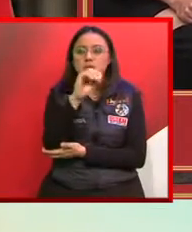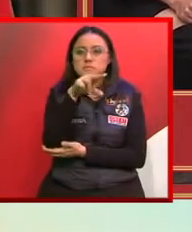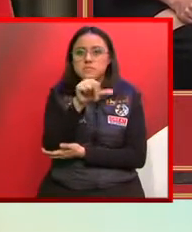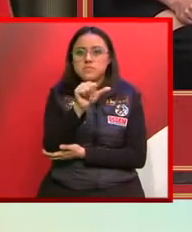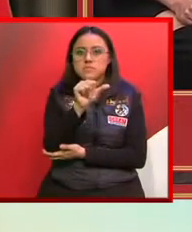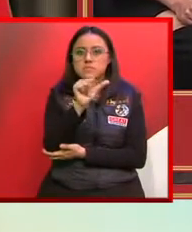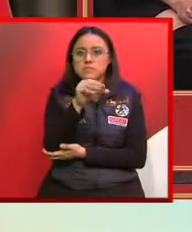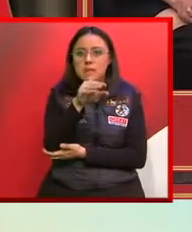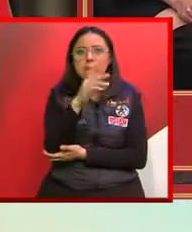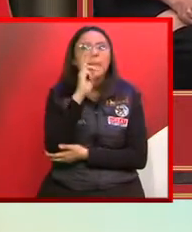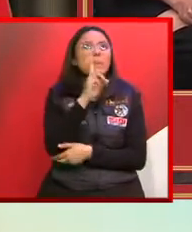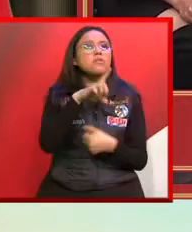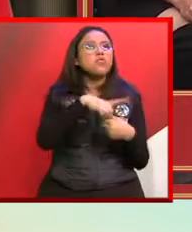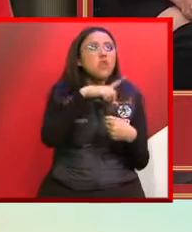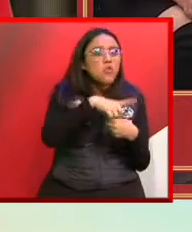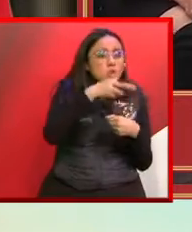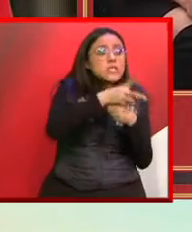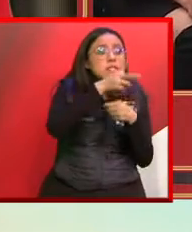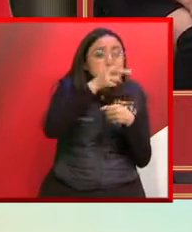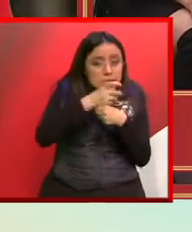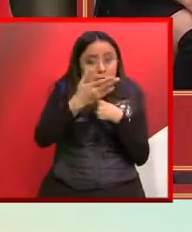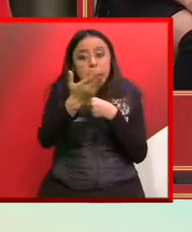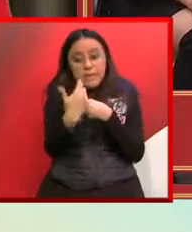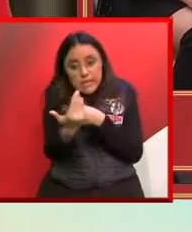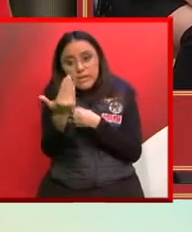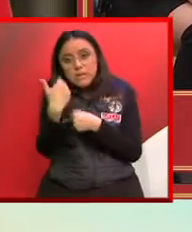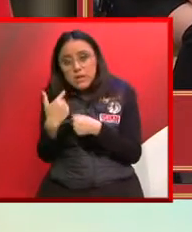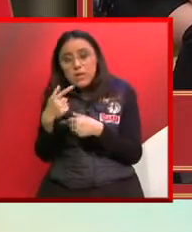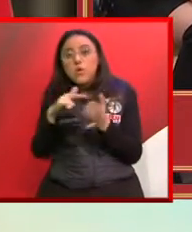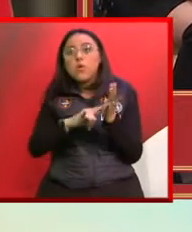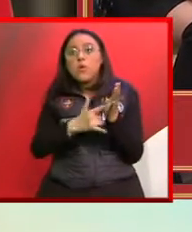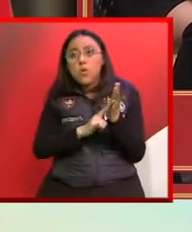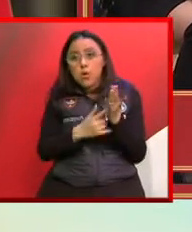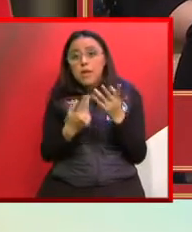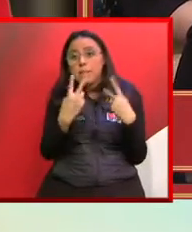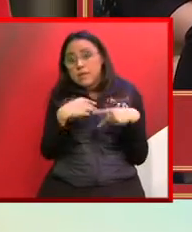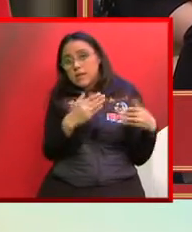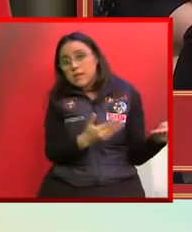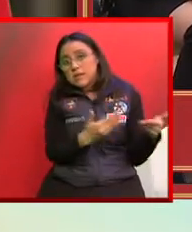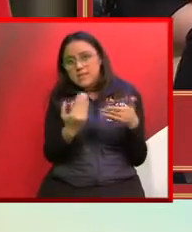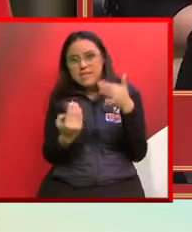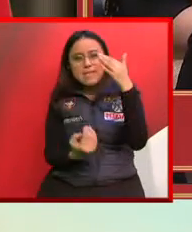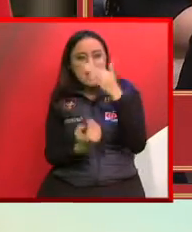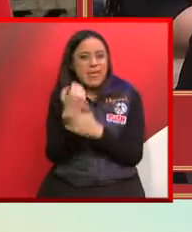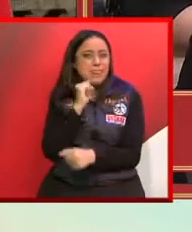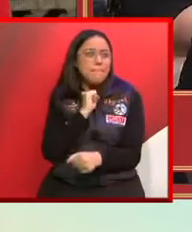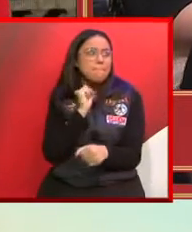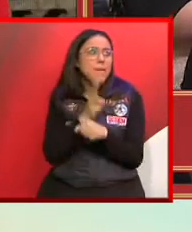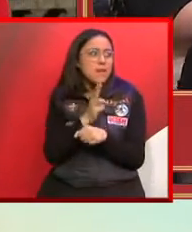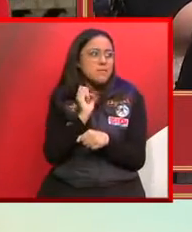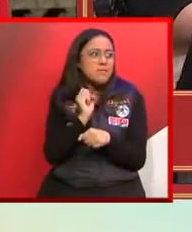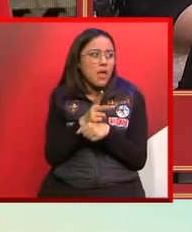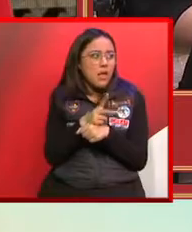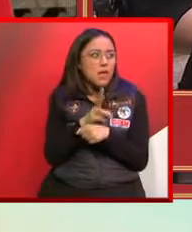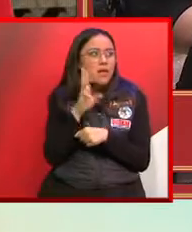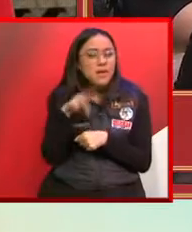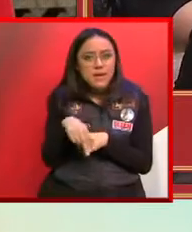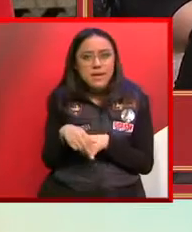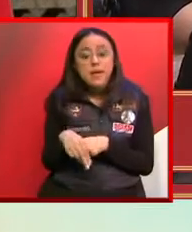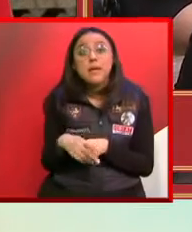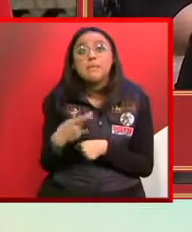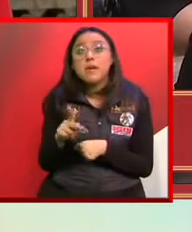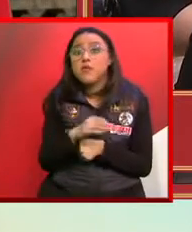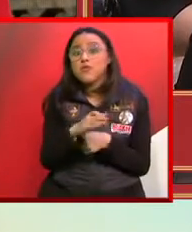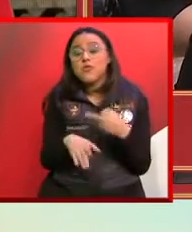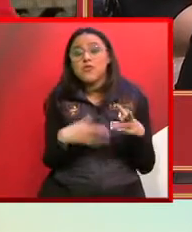nuestros donadores y los invitamos a que vayan en el horario de nosotros, que es muy temprano. Pero bueno, vale la pena porque recuerden que